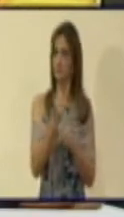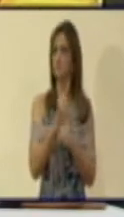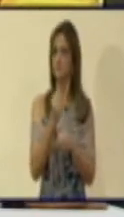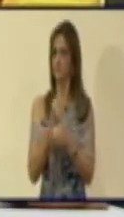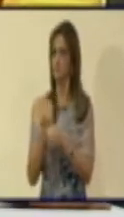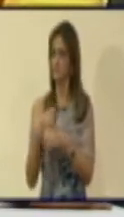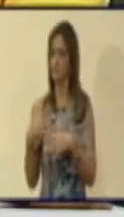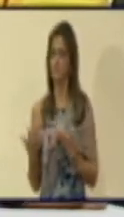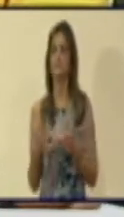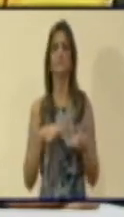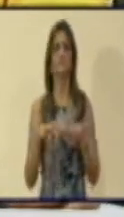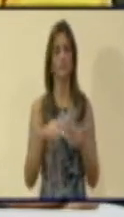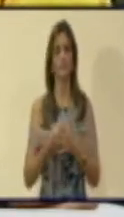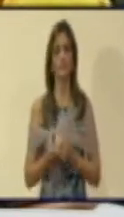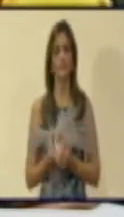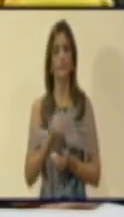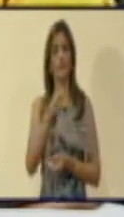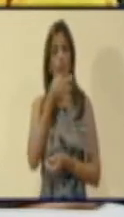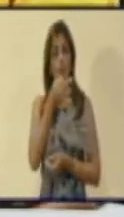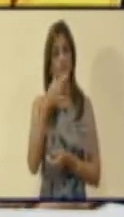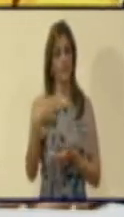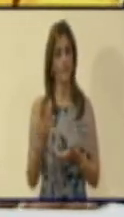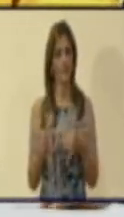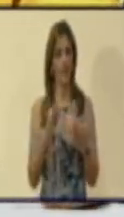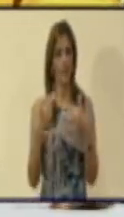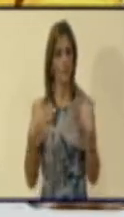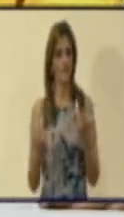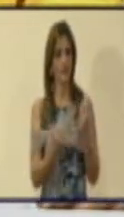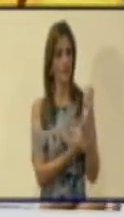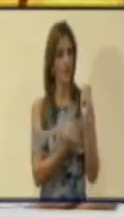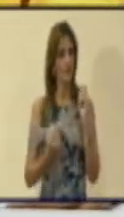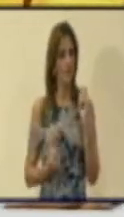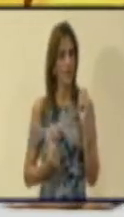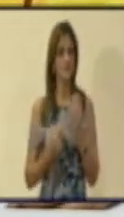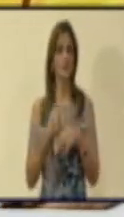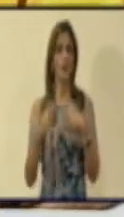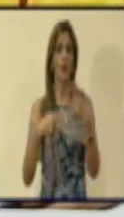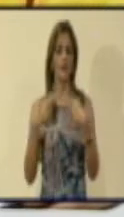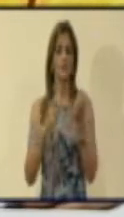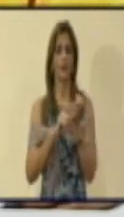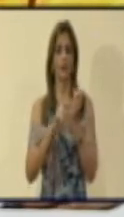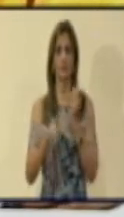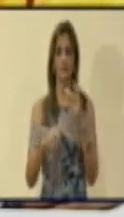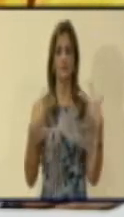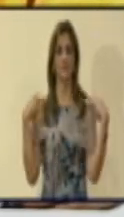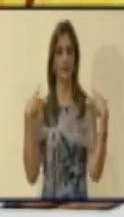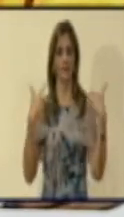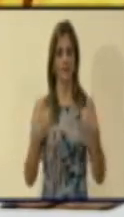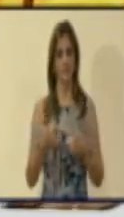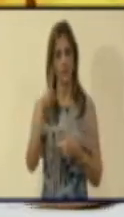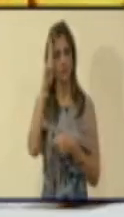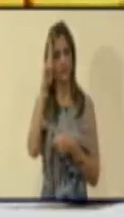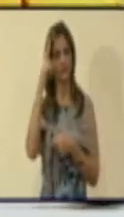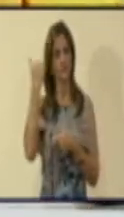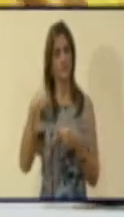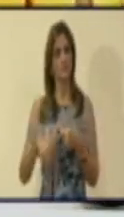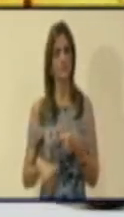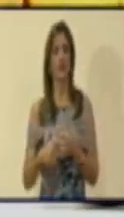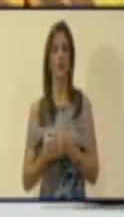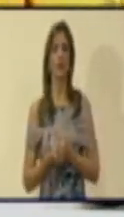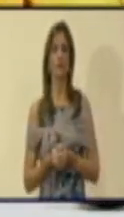tan anómalas. Bueno, como se ha explicado, a pesar de los esfuerzos realizados por las autoridades de la provincia y la Dirección Provincial de Salud Pública en campañas de